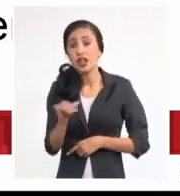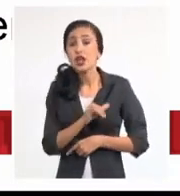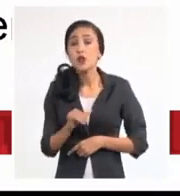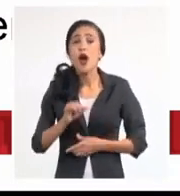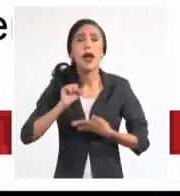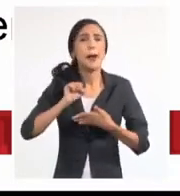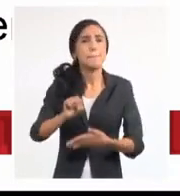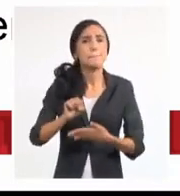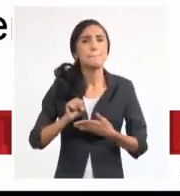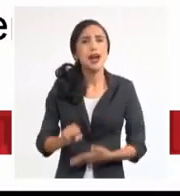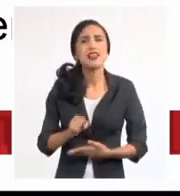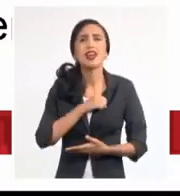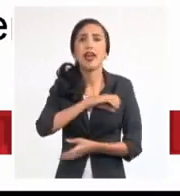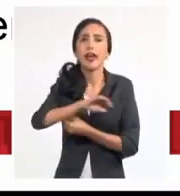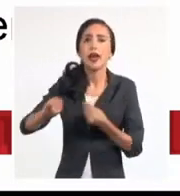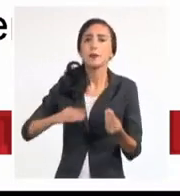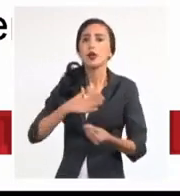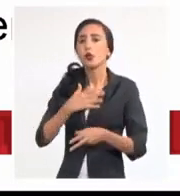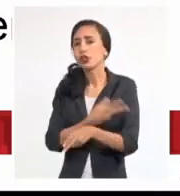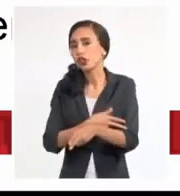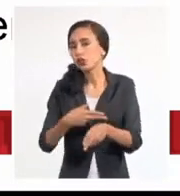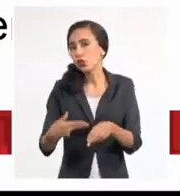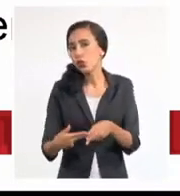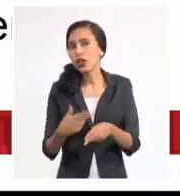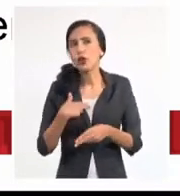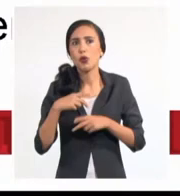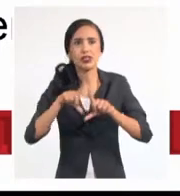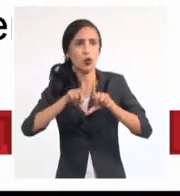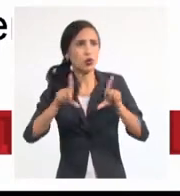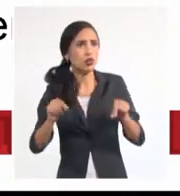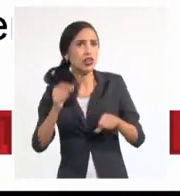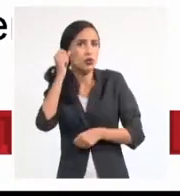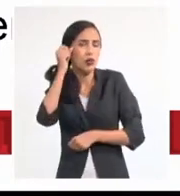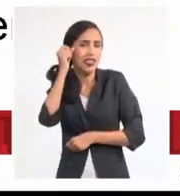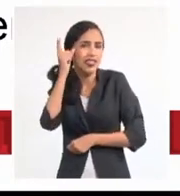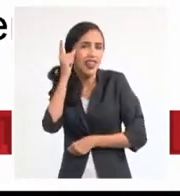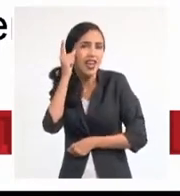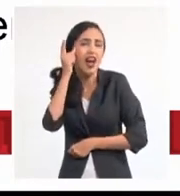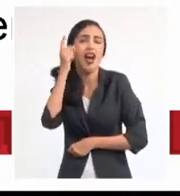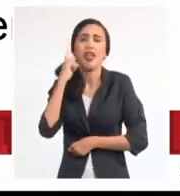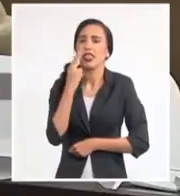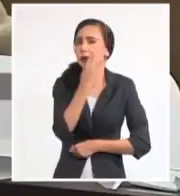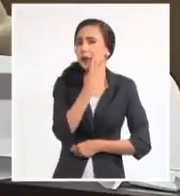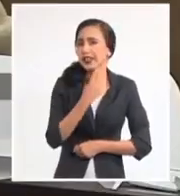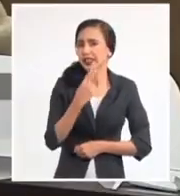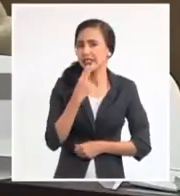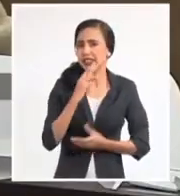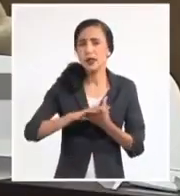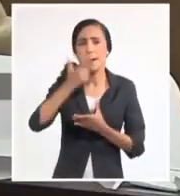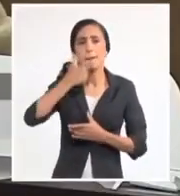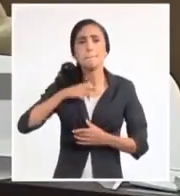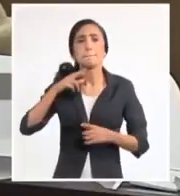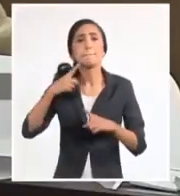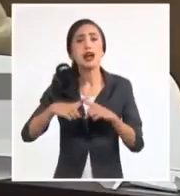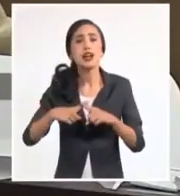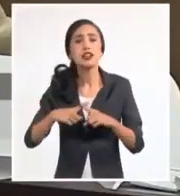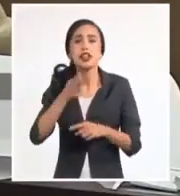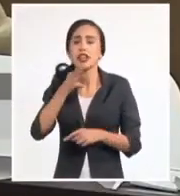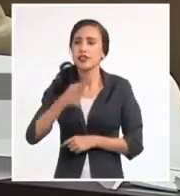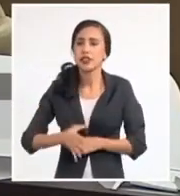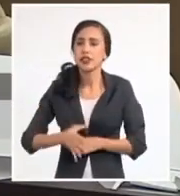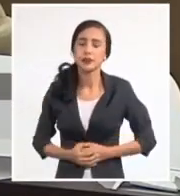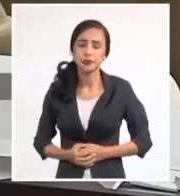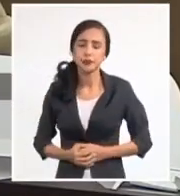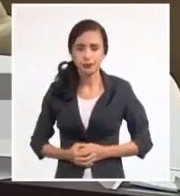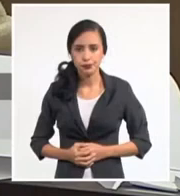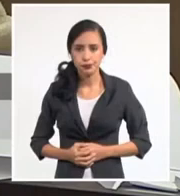y niegan la vitalidad de nuestros conceptos marxistas, leninistas, martianos y fidelistas. Porque el pueblo no sigue a una dirección que